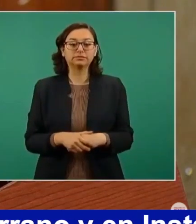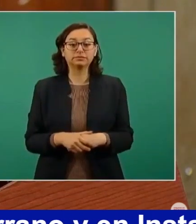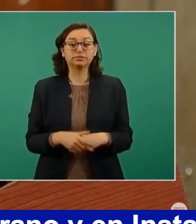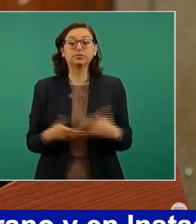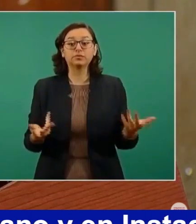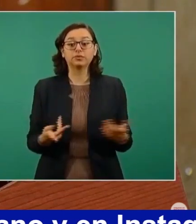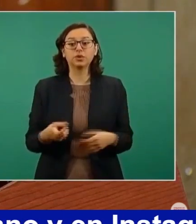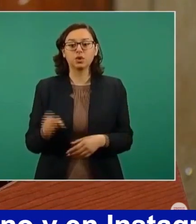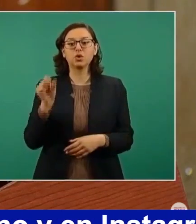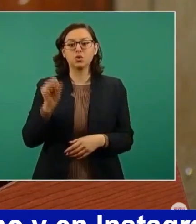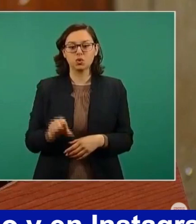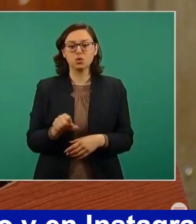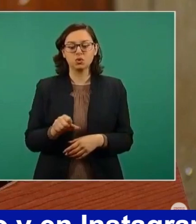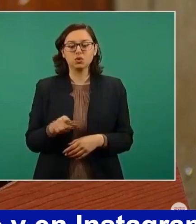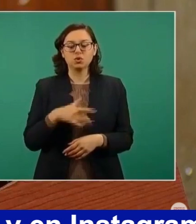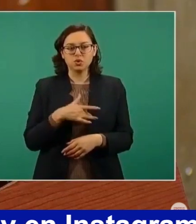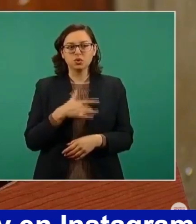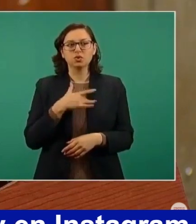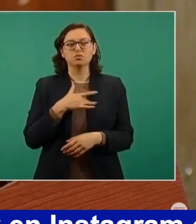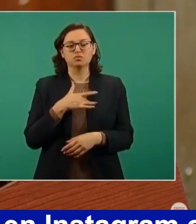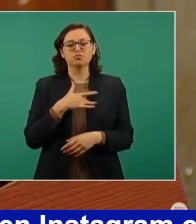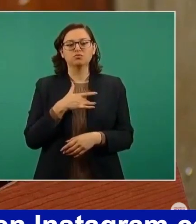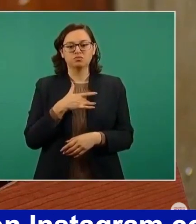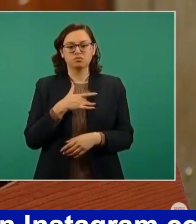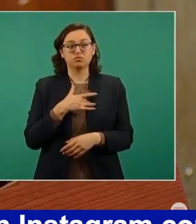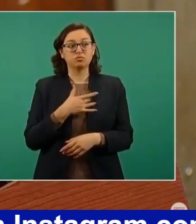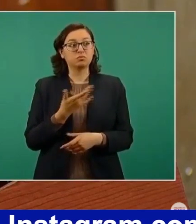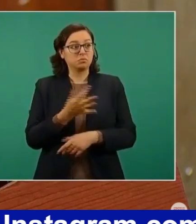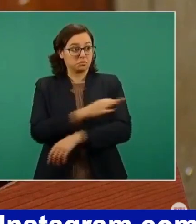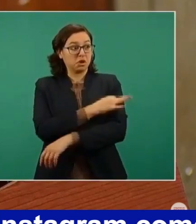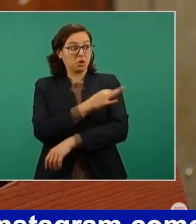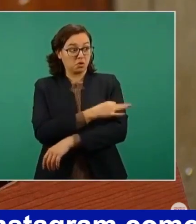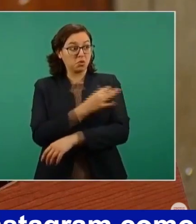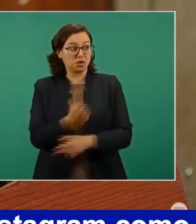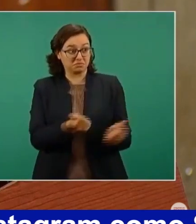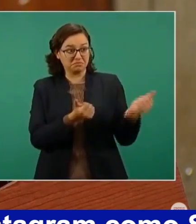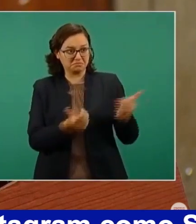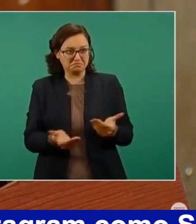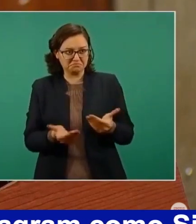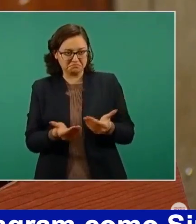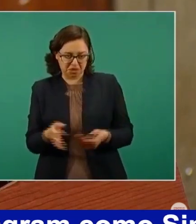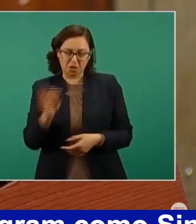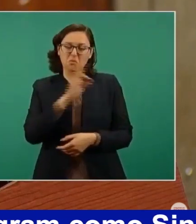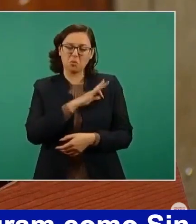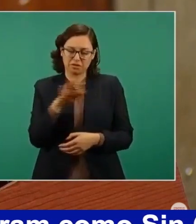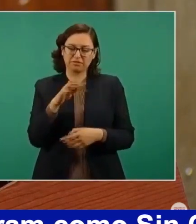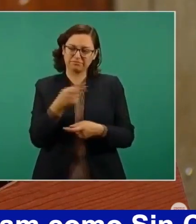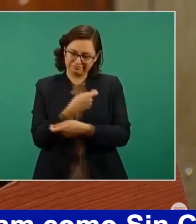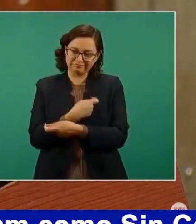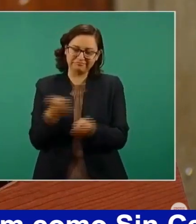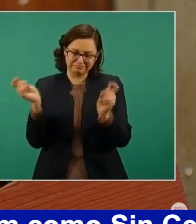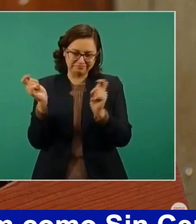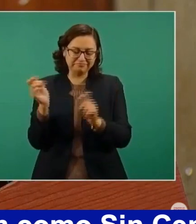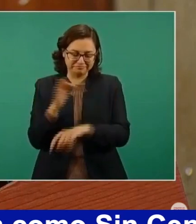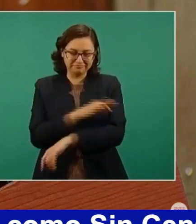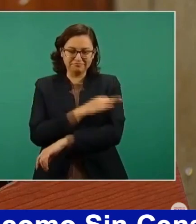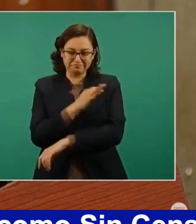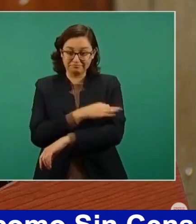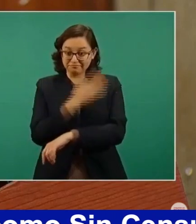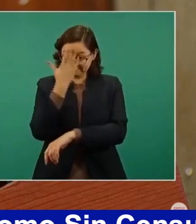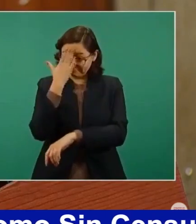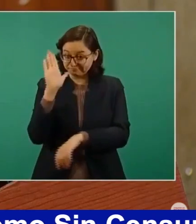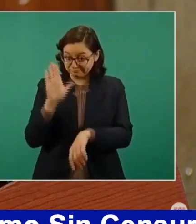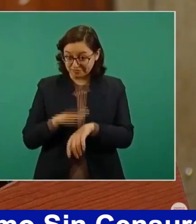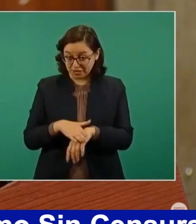recuerda que se puede vacunar cuando hay vacunas y cuando hay equipo que lo realice con la calidad que se está